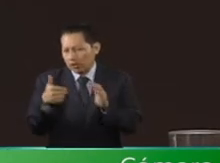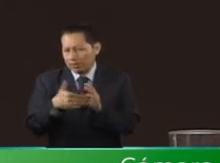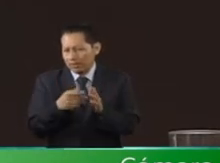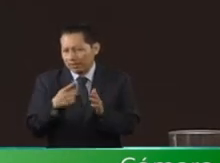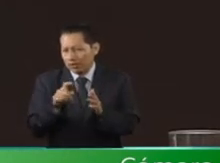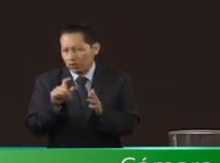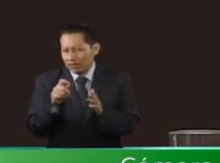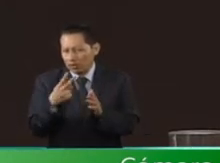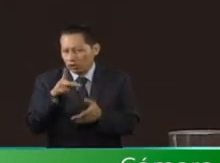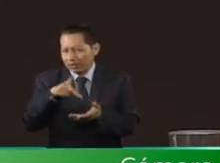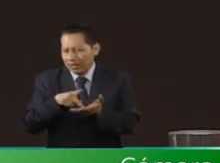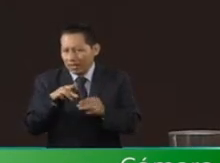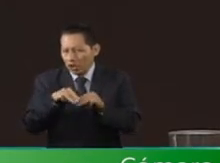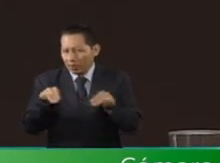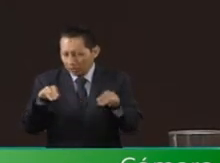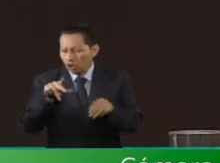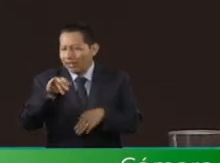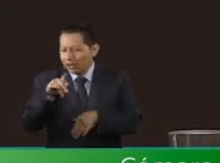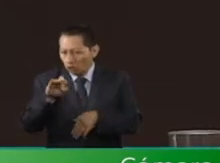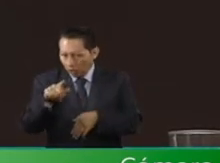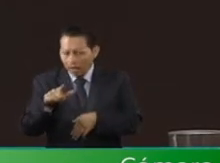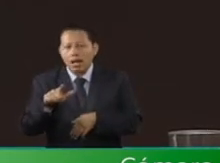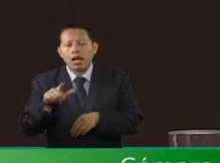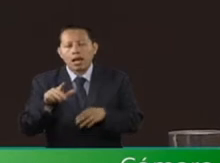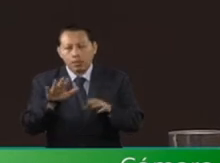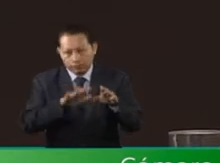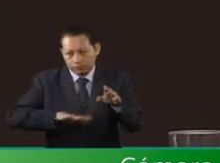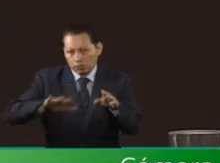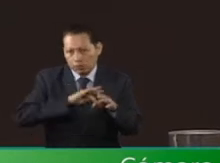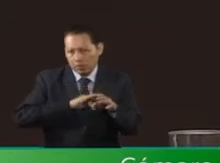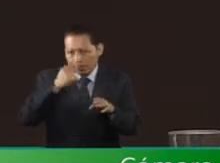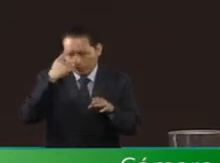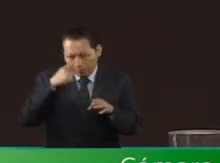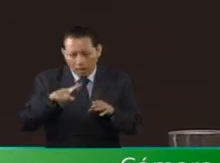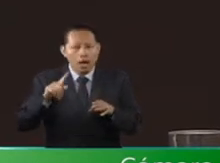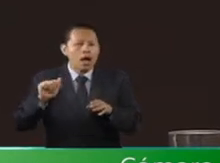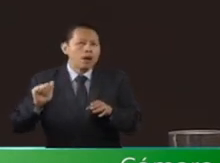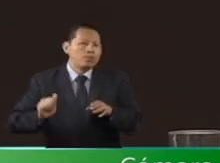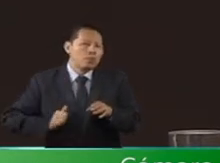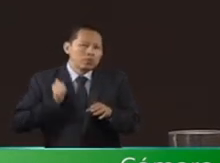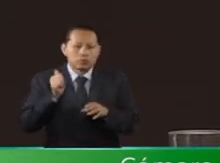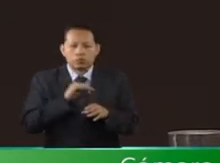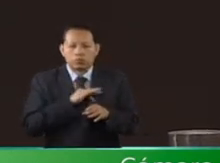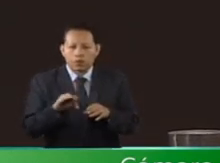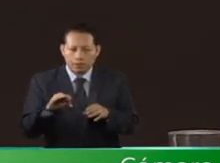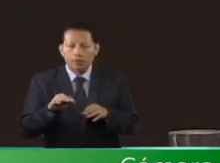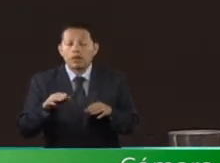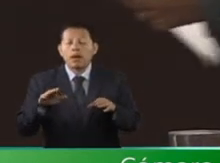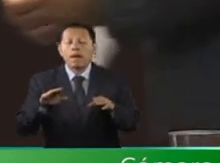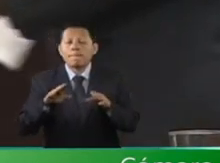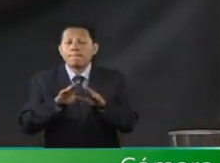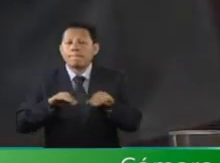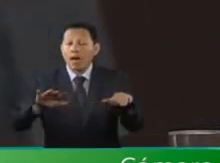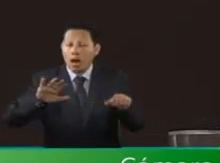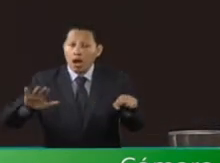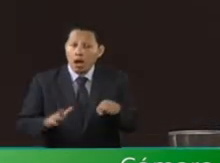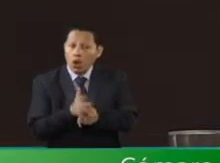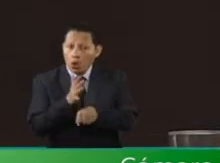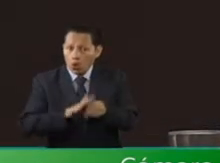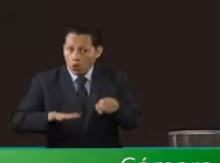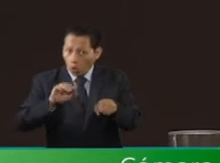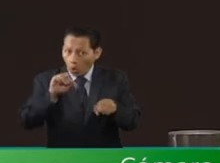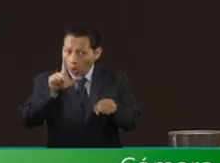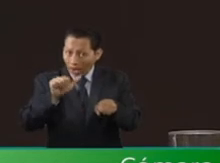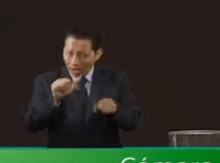11122 km de litoral continental para que aprovechando las olas del mar y el flujo del aire